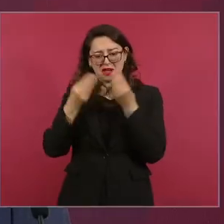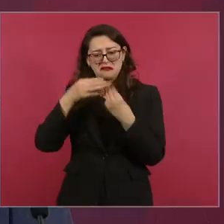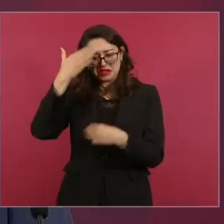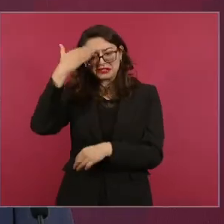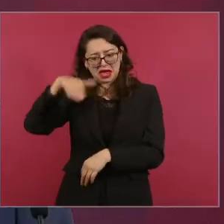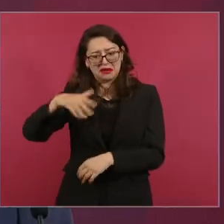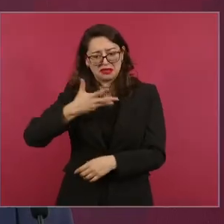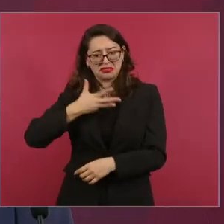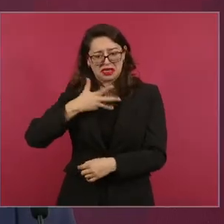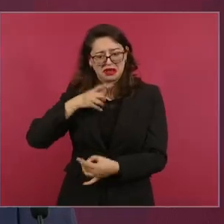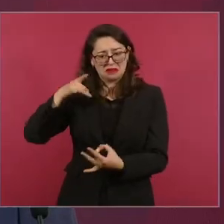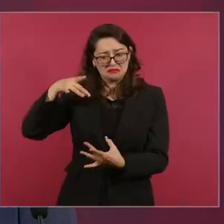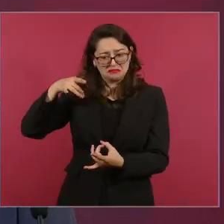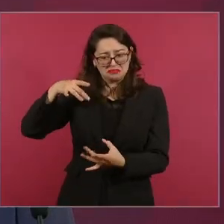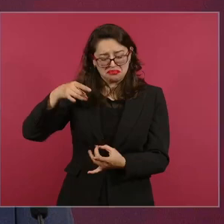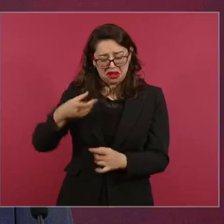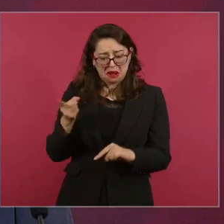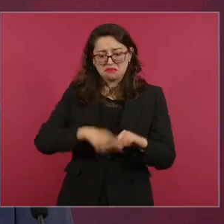y las usaron